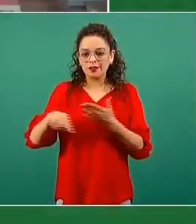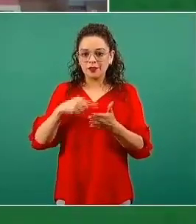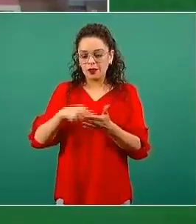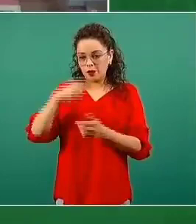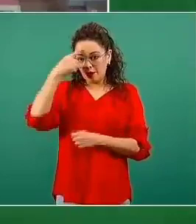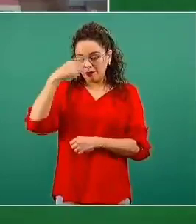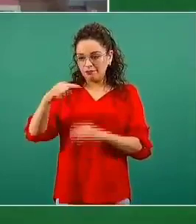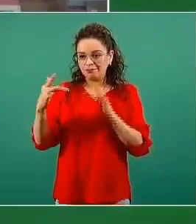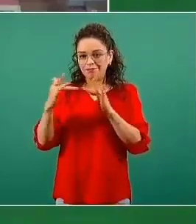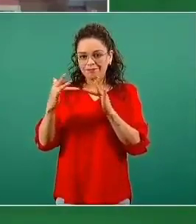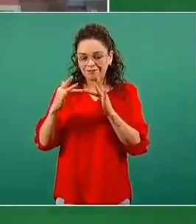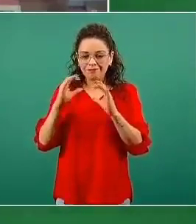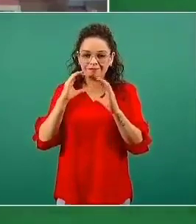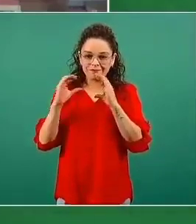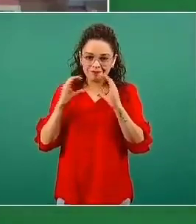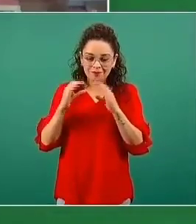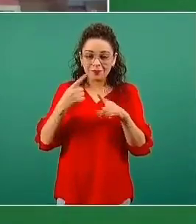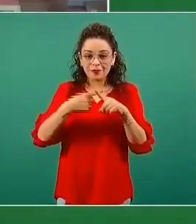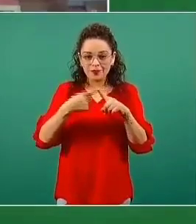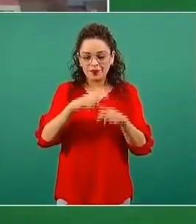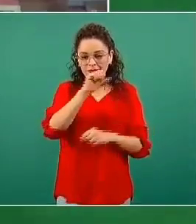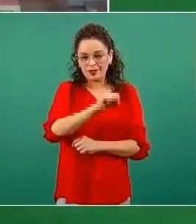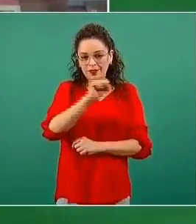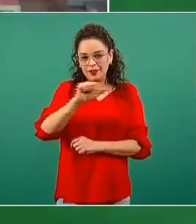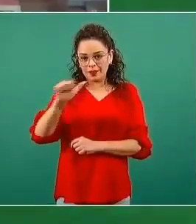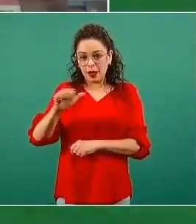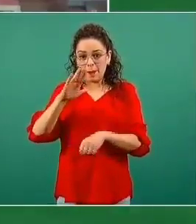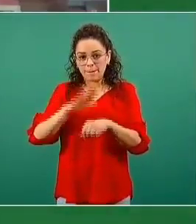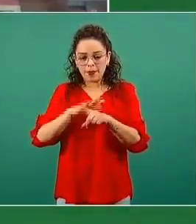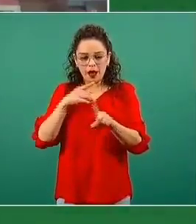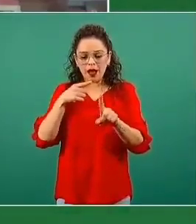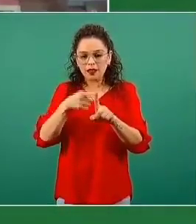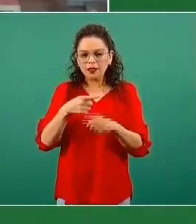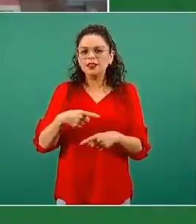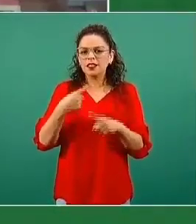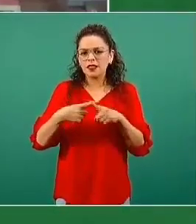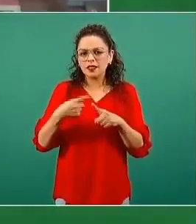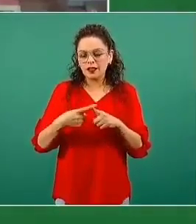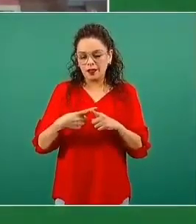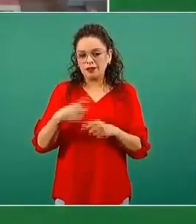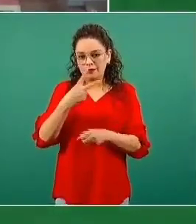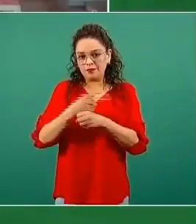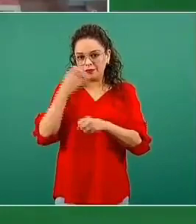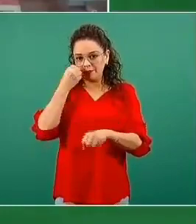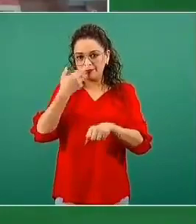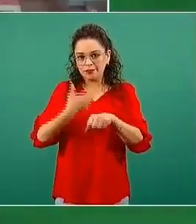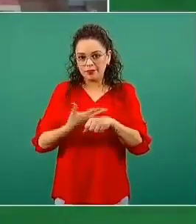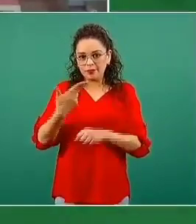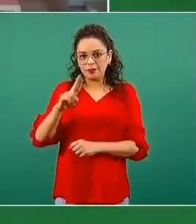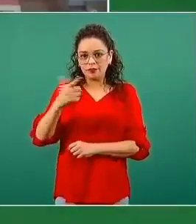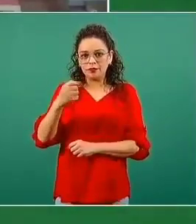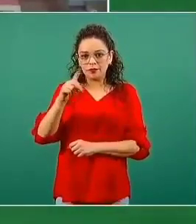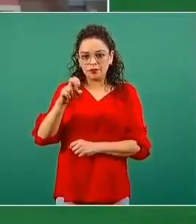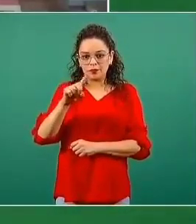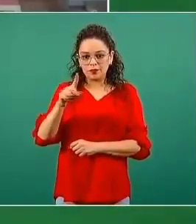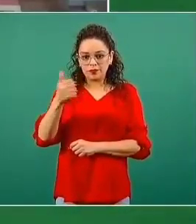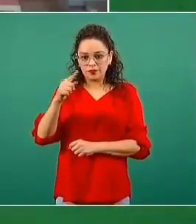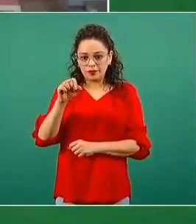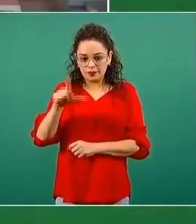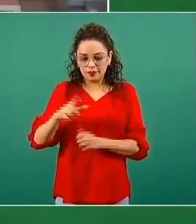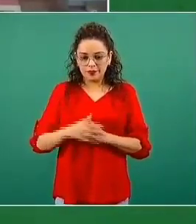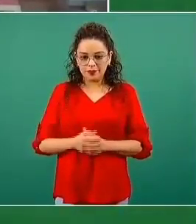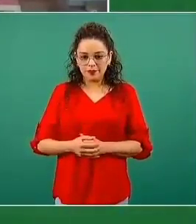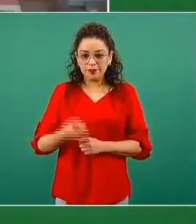Secretaría de Salud, especialmente le agradezco al subsecretario López-Gatell y también el liderazgo del Instituto Nacional de Salud Pública en